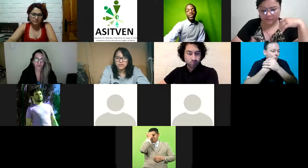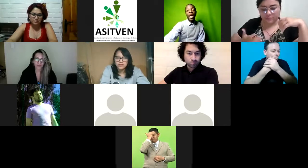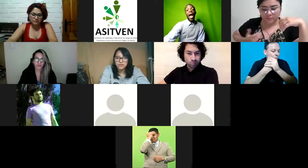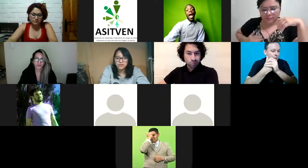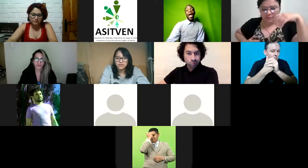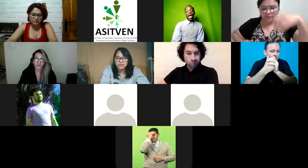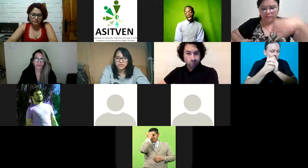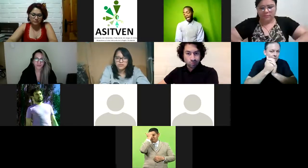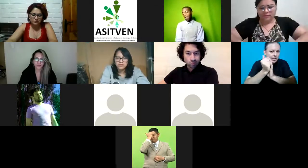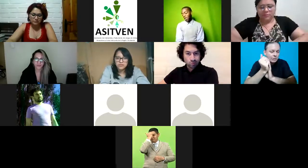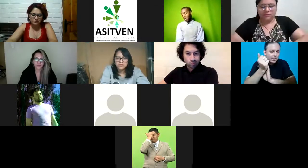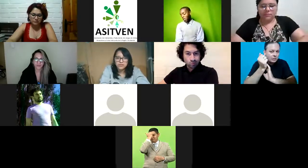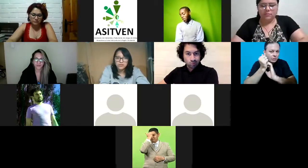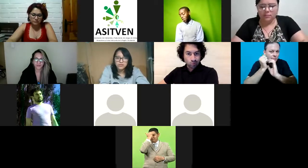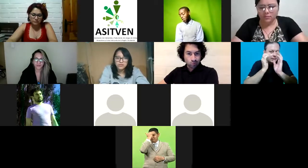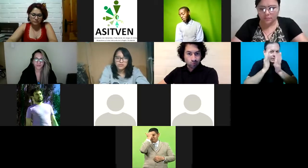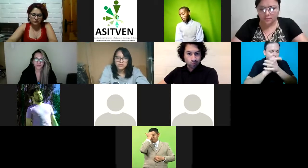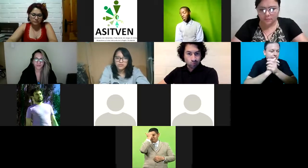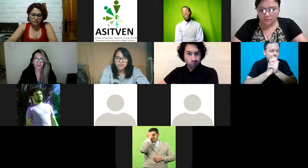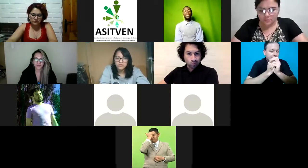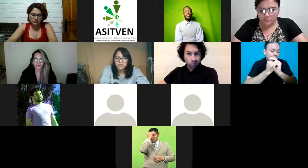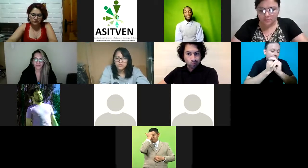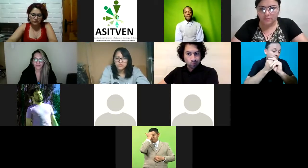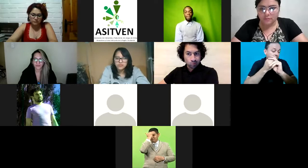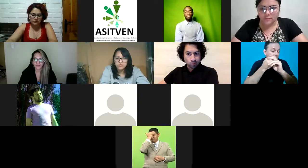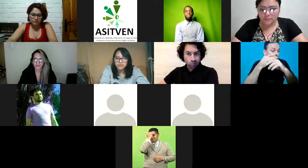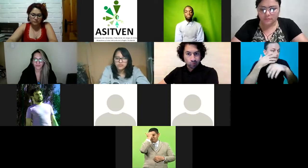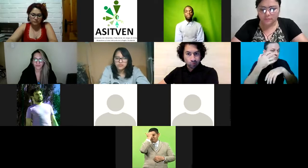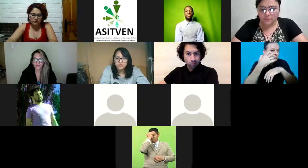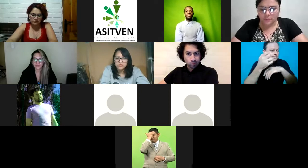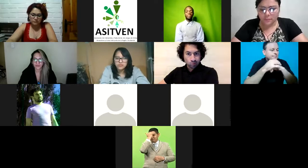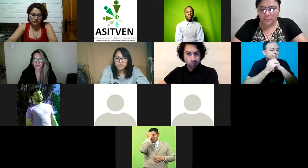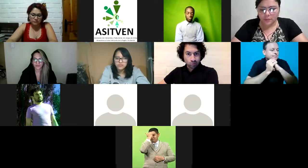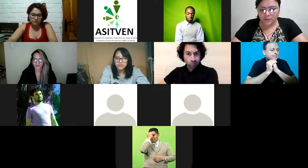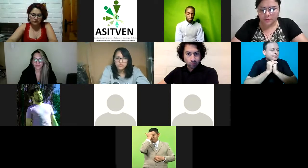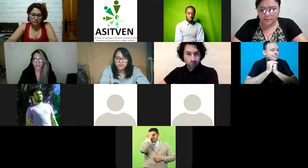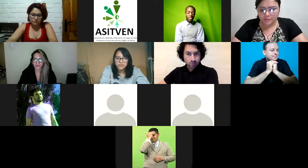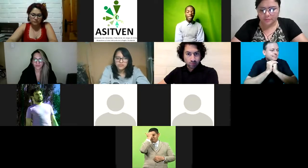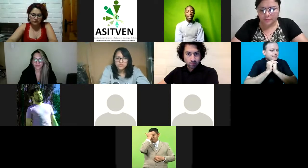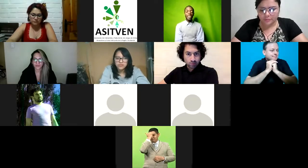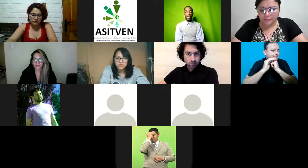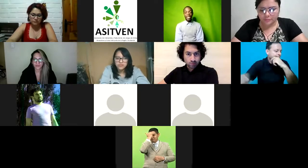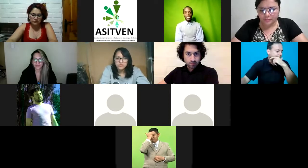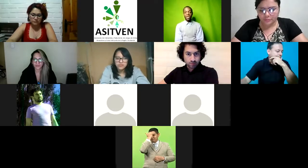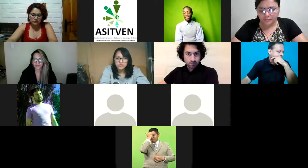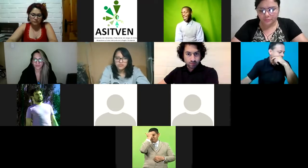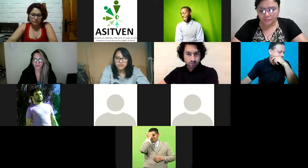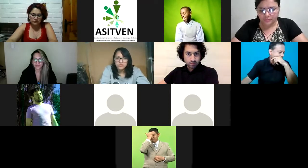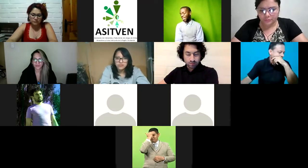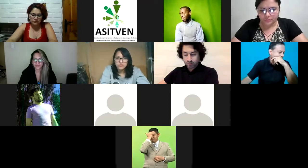Pero después compañeros me dijeron que no, que era copiar directamente, entonces envié copiando. Excelente, está